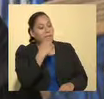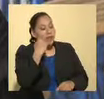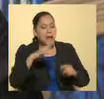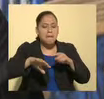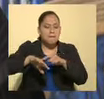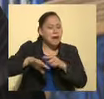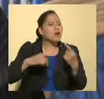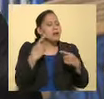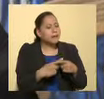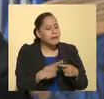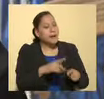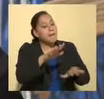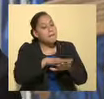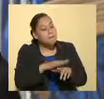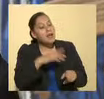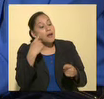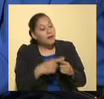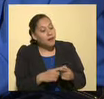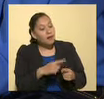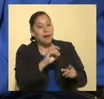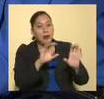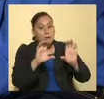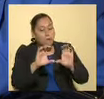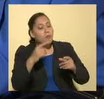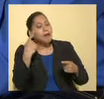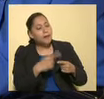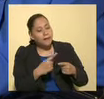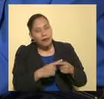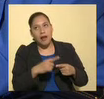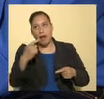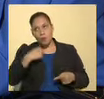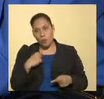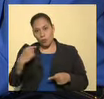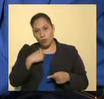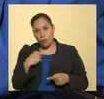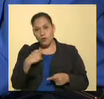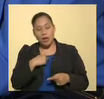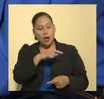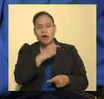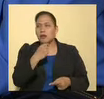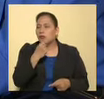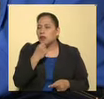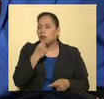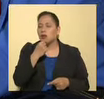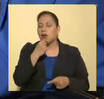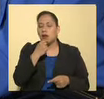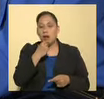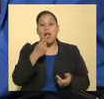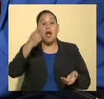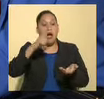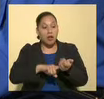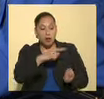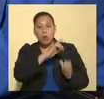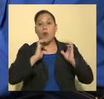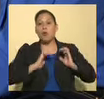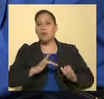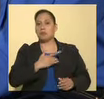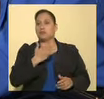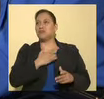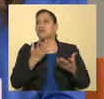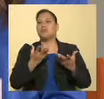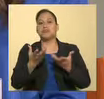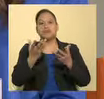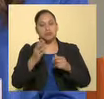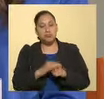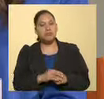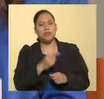manita, de quién es este piecito, de quién es esta nalguita, este tipo de cosas ya le dan un sentido erótico al cuerpo del niño o la niña